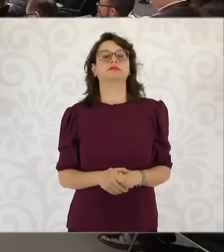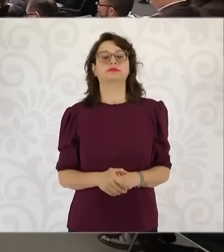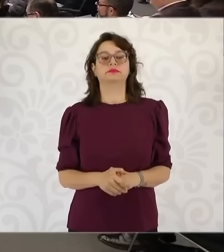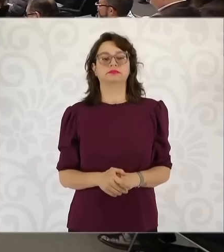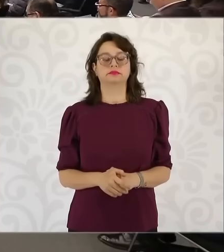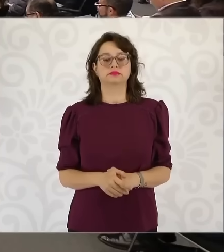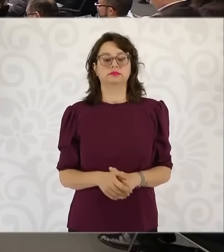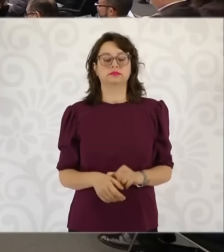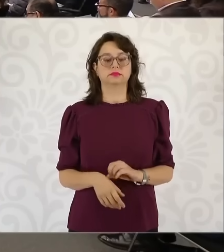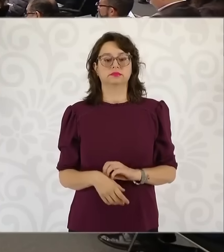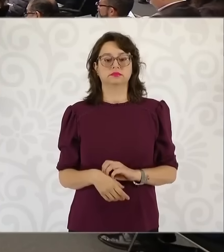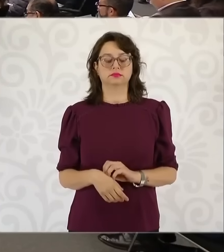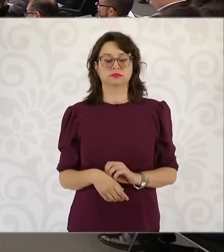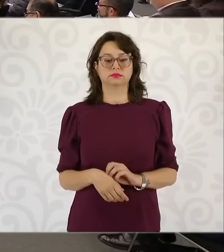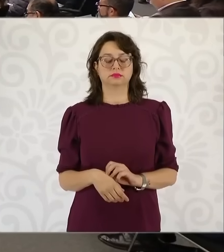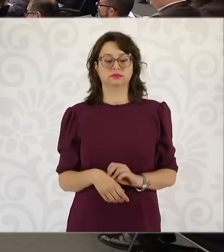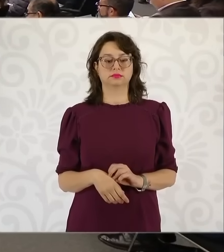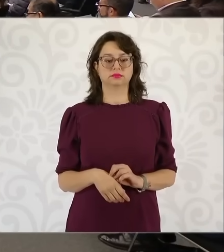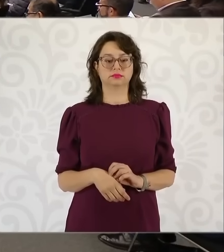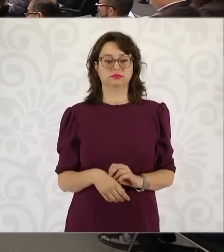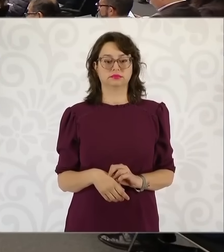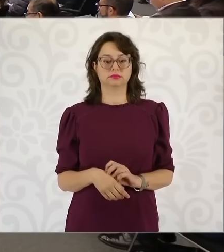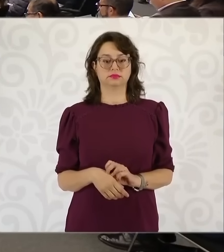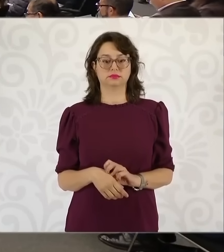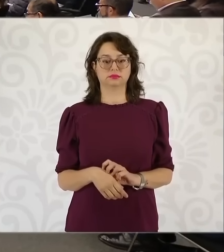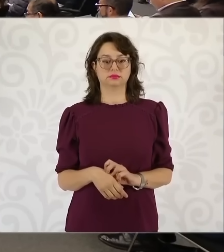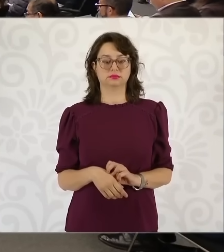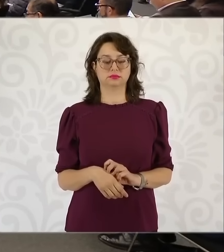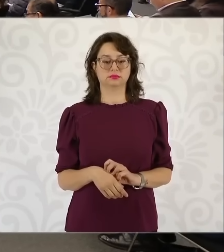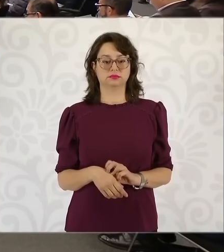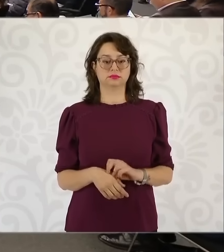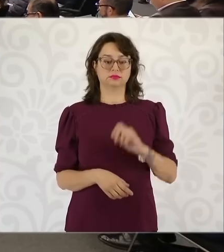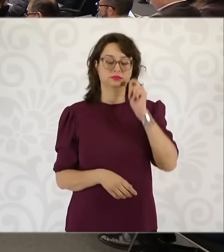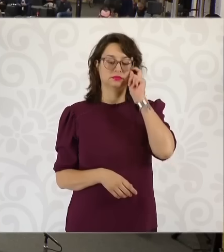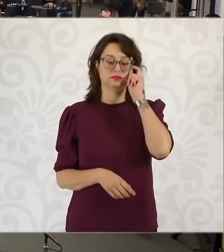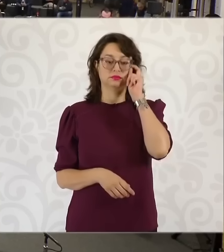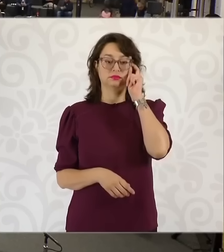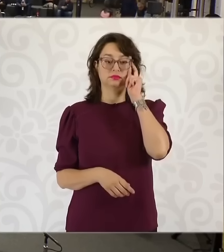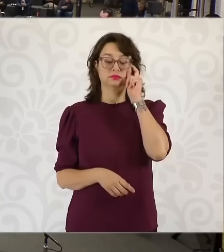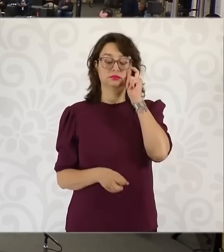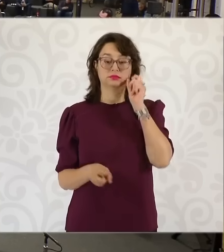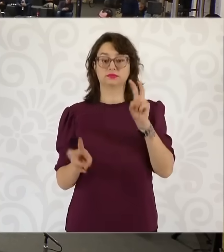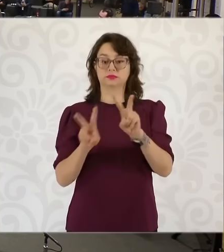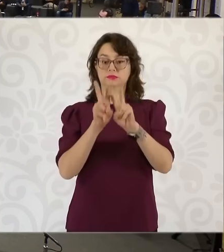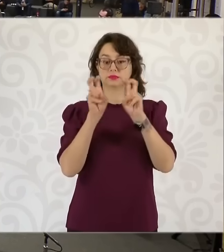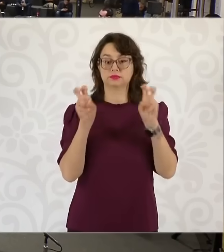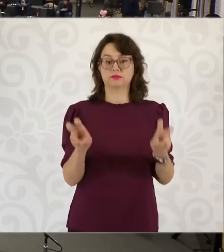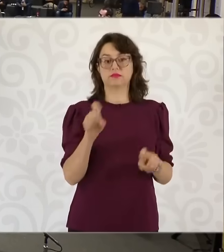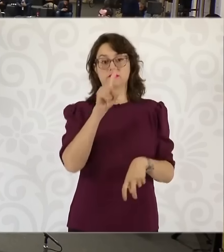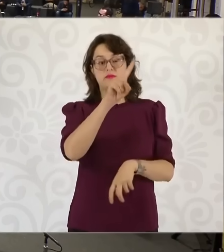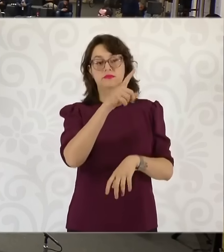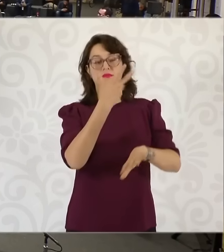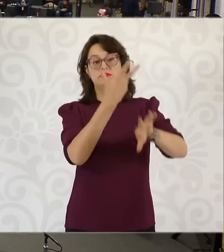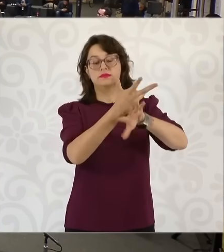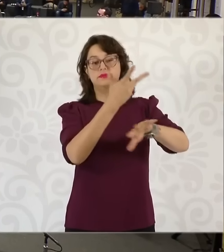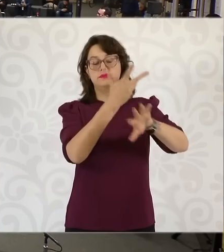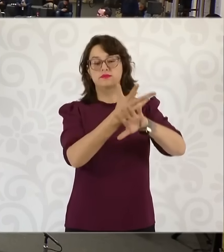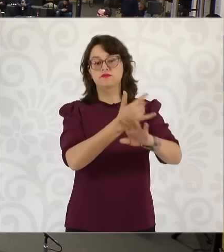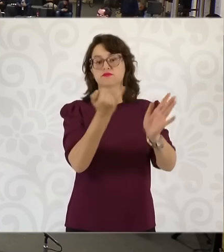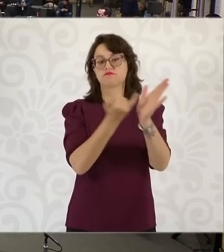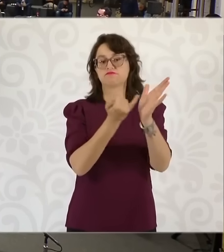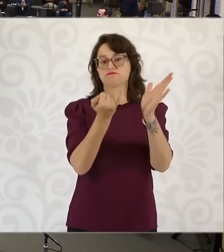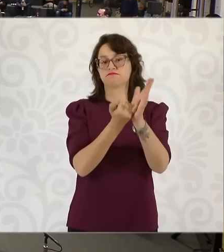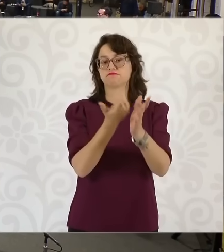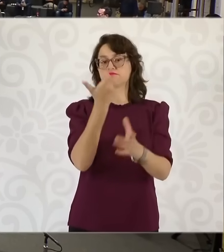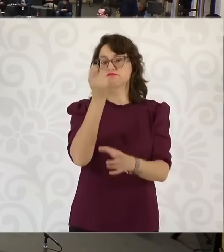acuerdo. En el tema del impuesto sobre a las remesas en los Estados Unidos, usted decía ayer que se